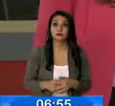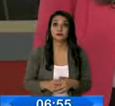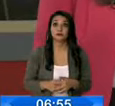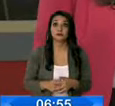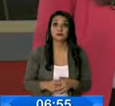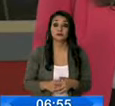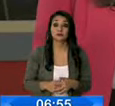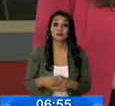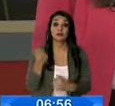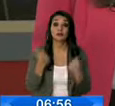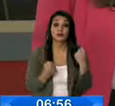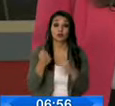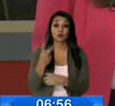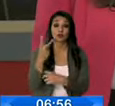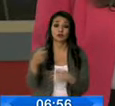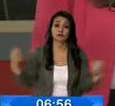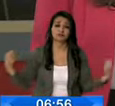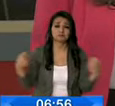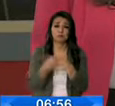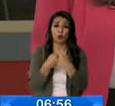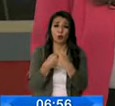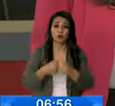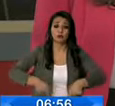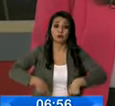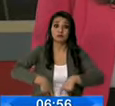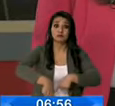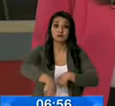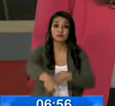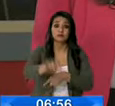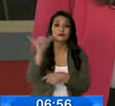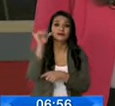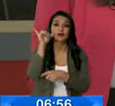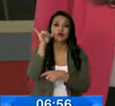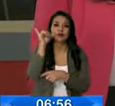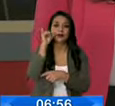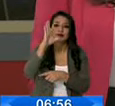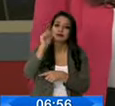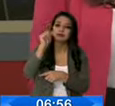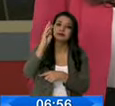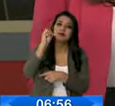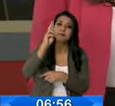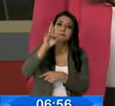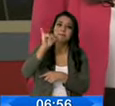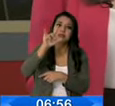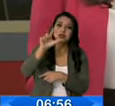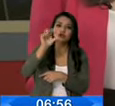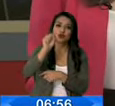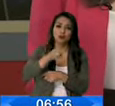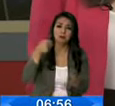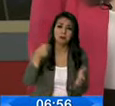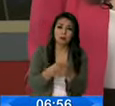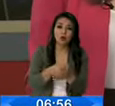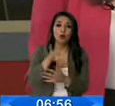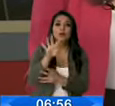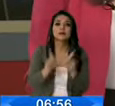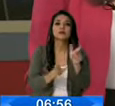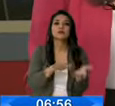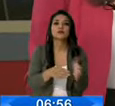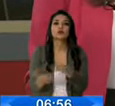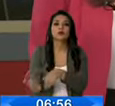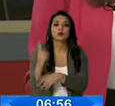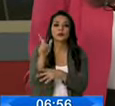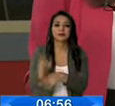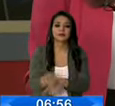Y es que un choque entre dos vehículos en la Panamericana de 35 que une Sangolquí con Tambillo dejó cuatro personas fallecidas y una